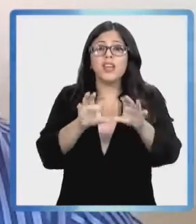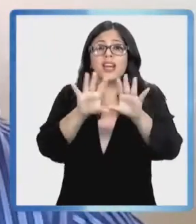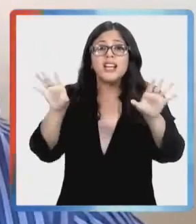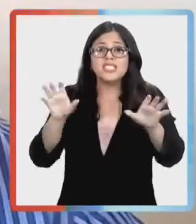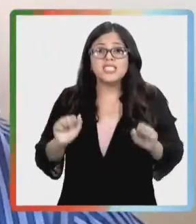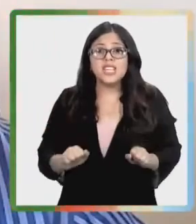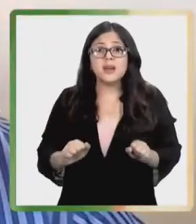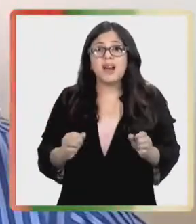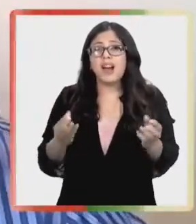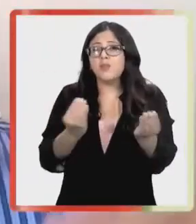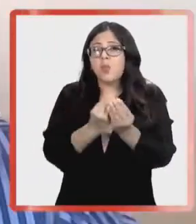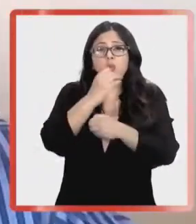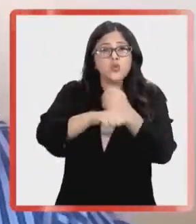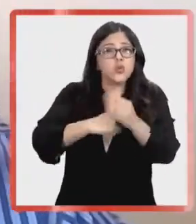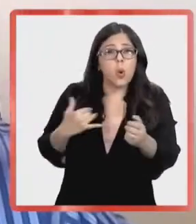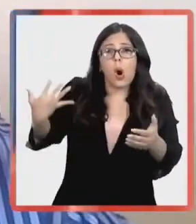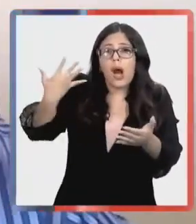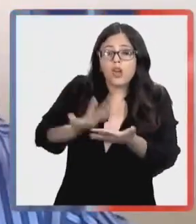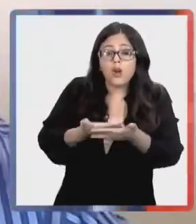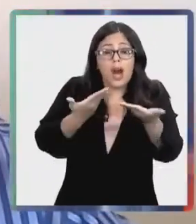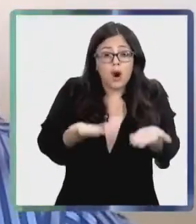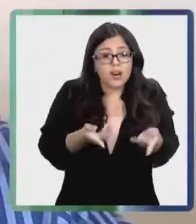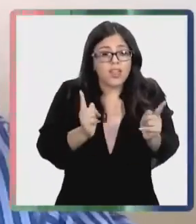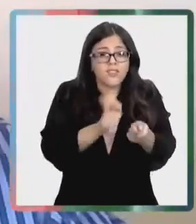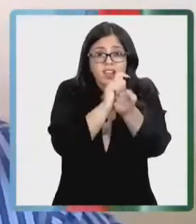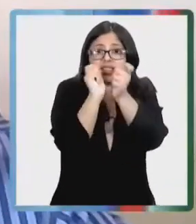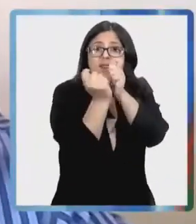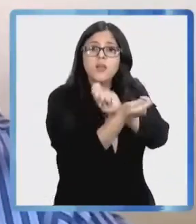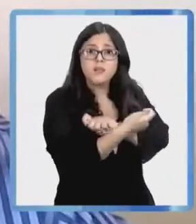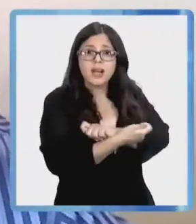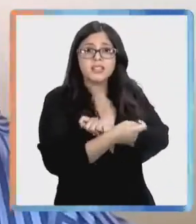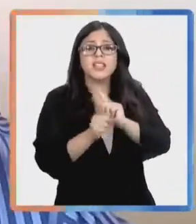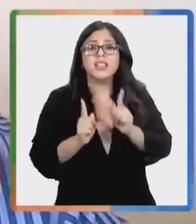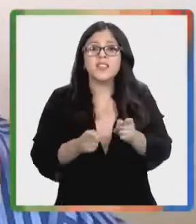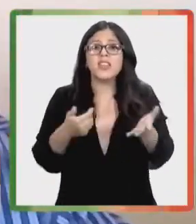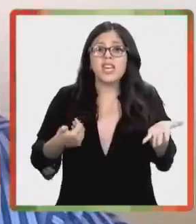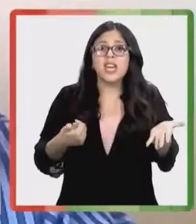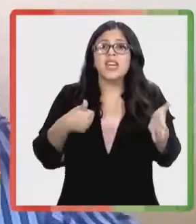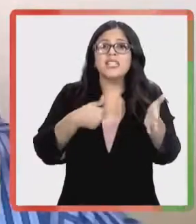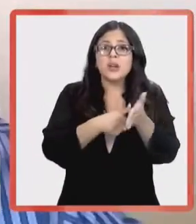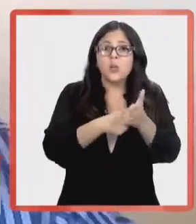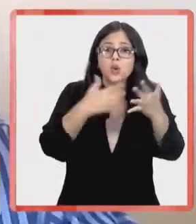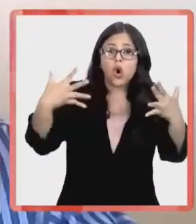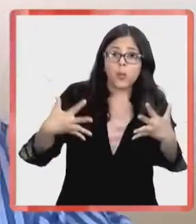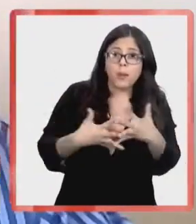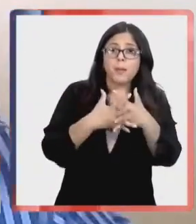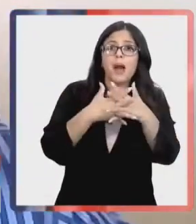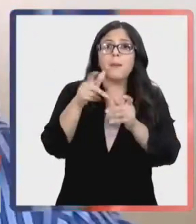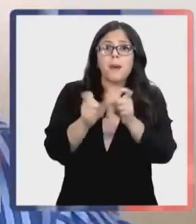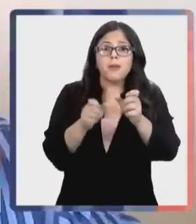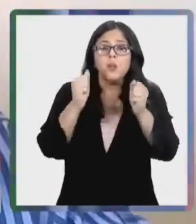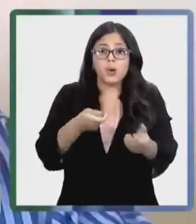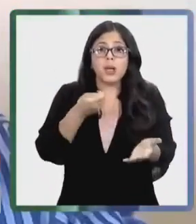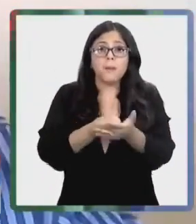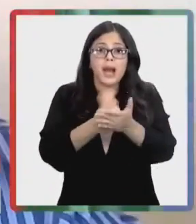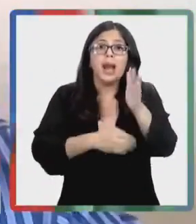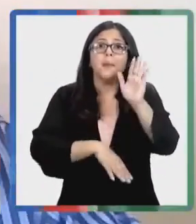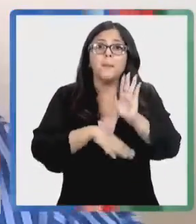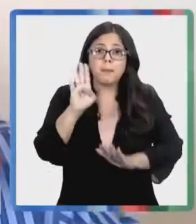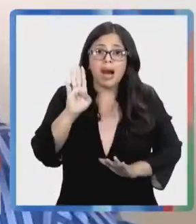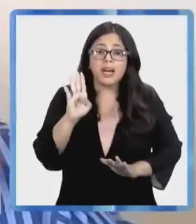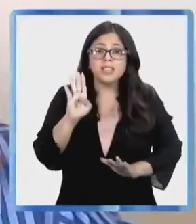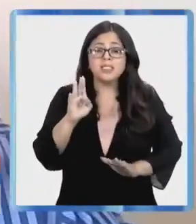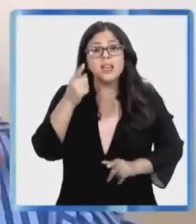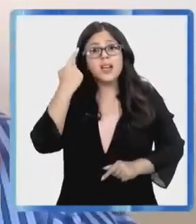lleva 40 años. Tiene que transformarse a otra cosa y esa otra cosa deben ser seguros complementarios para la gente que pueda pagar un poco más, que quiere